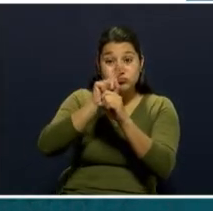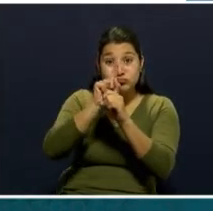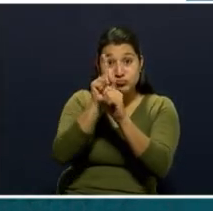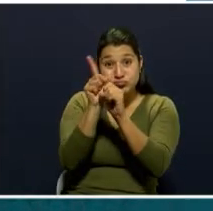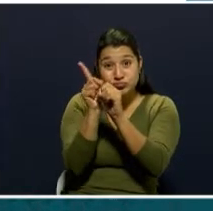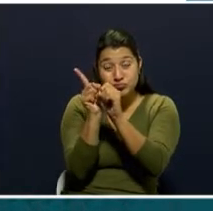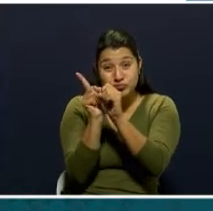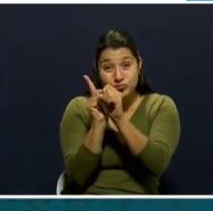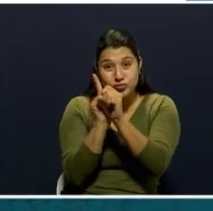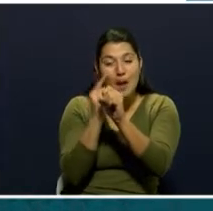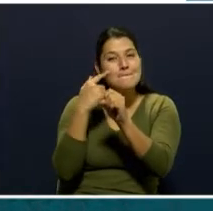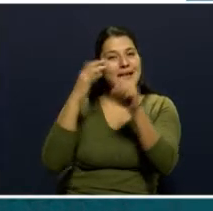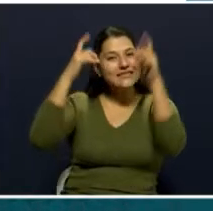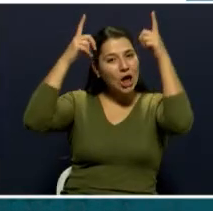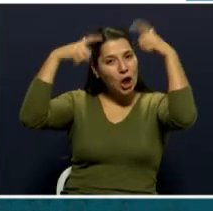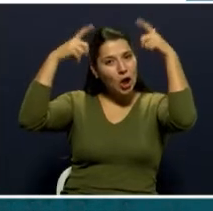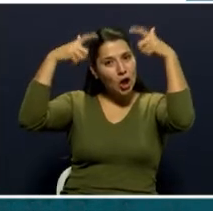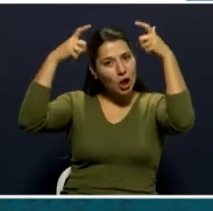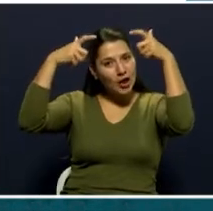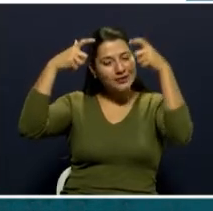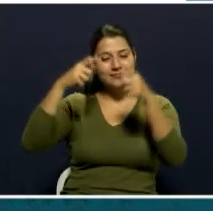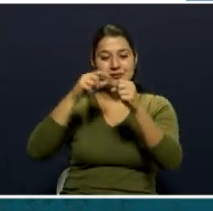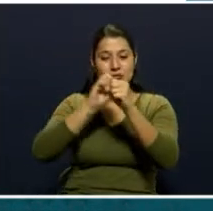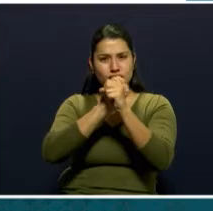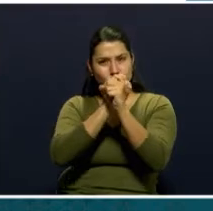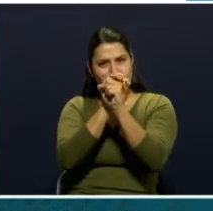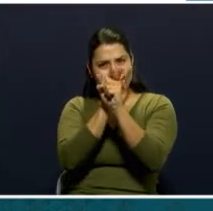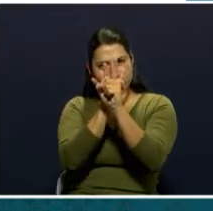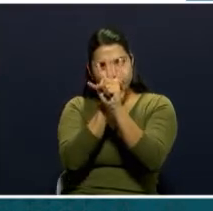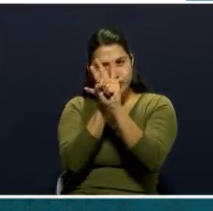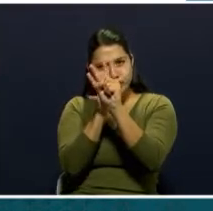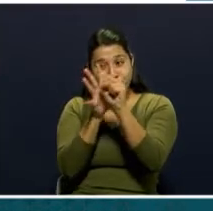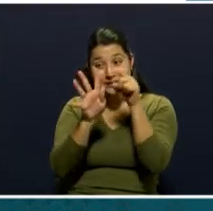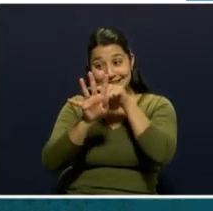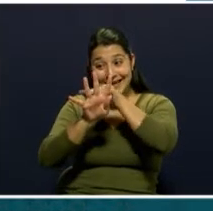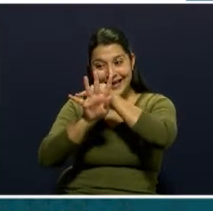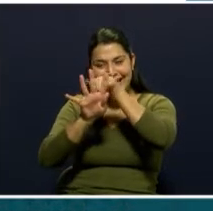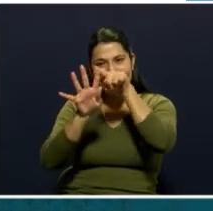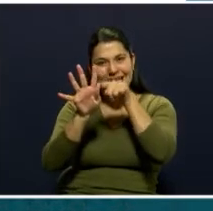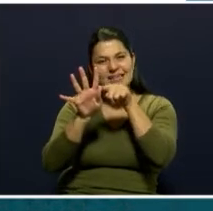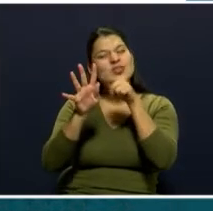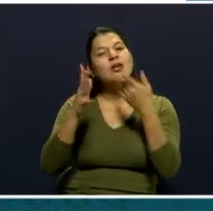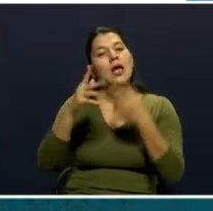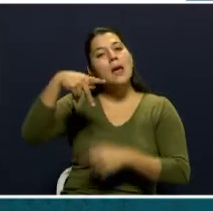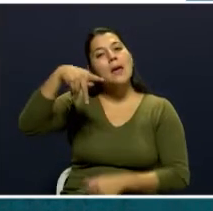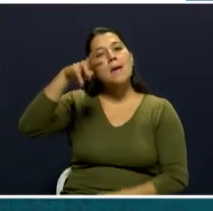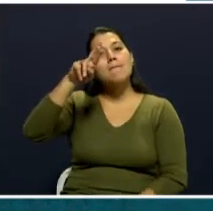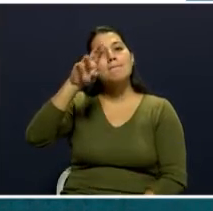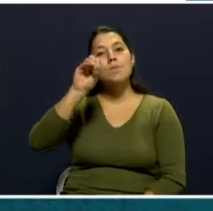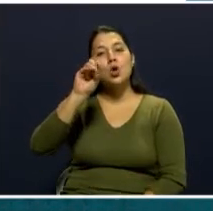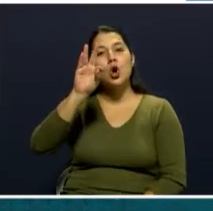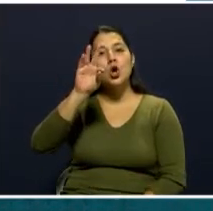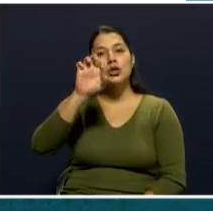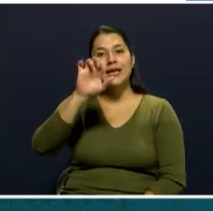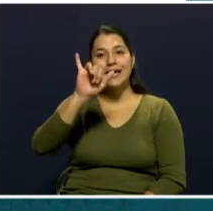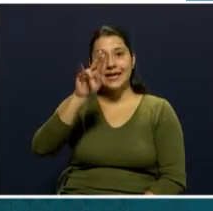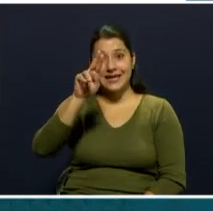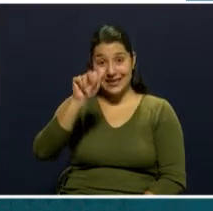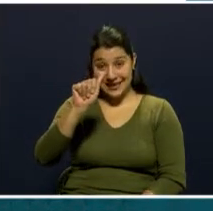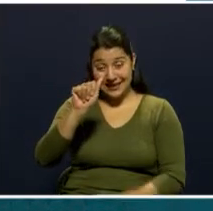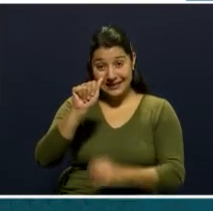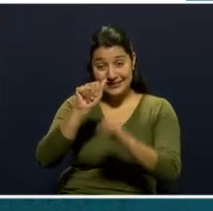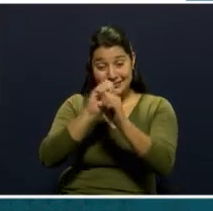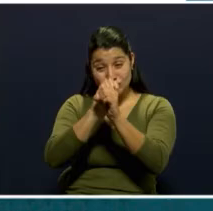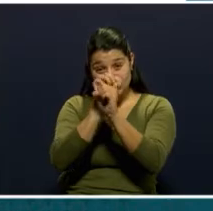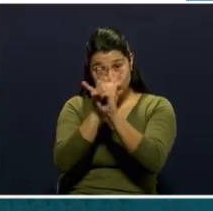esta impresión de corona sobre la estructura. Estas estructuras básicamente son reconocidas por unas proteínas